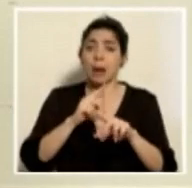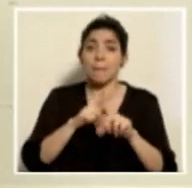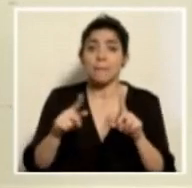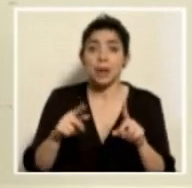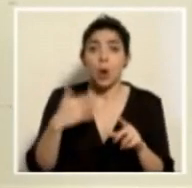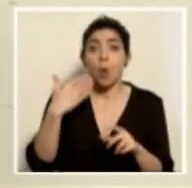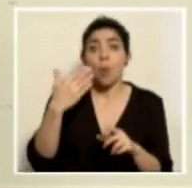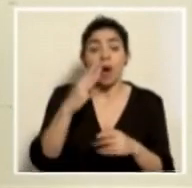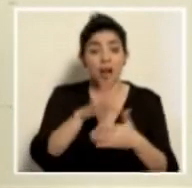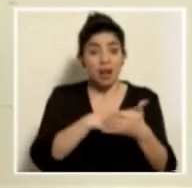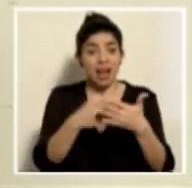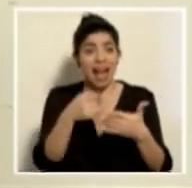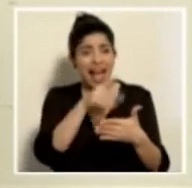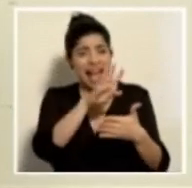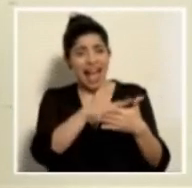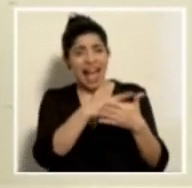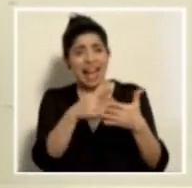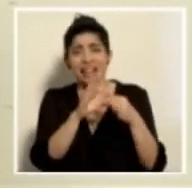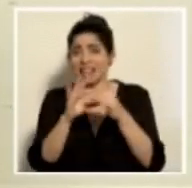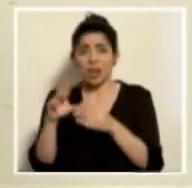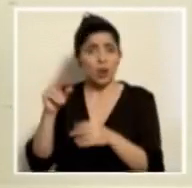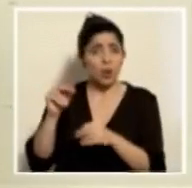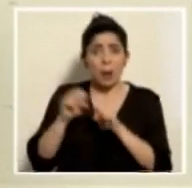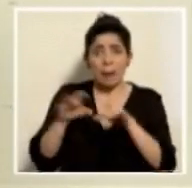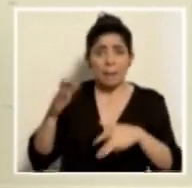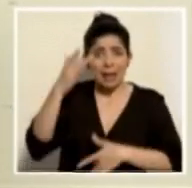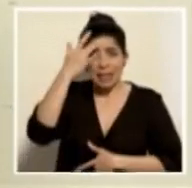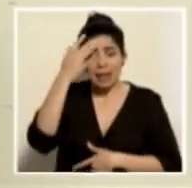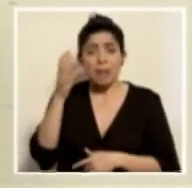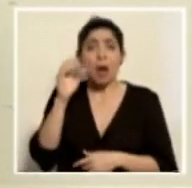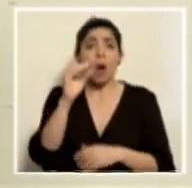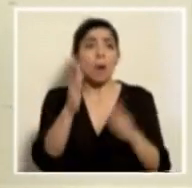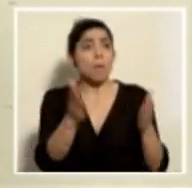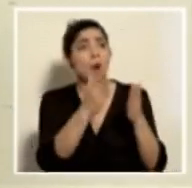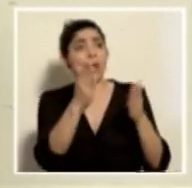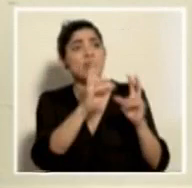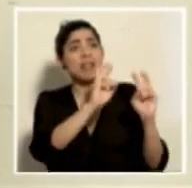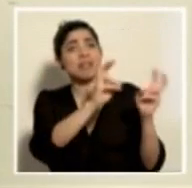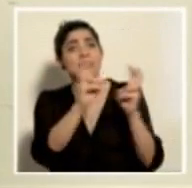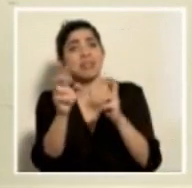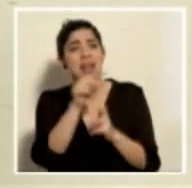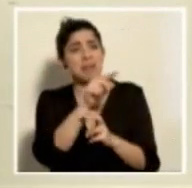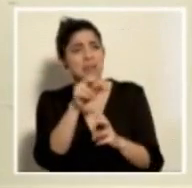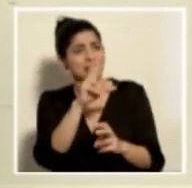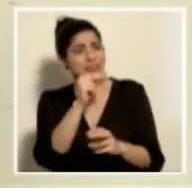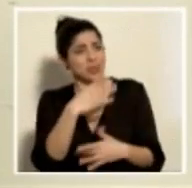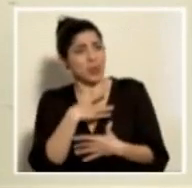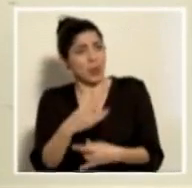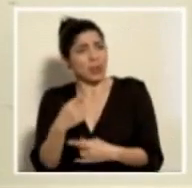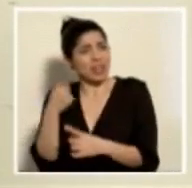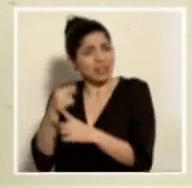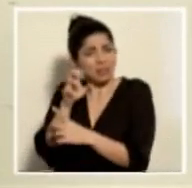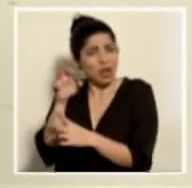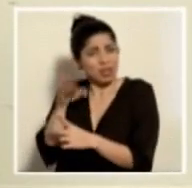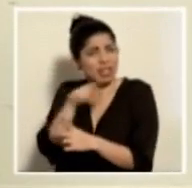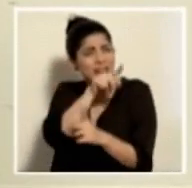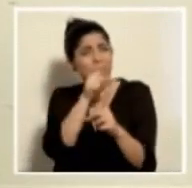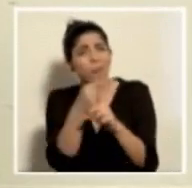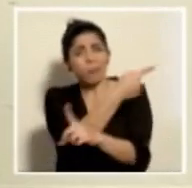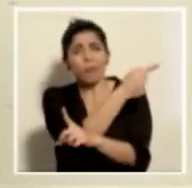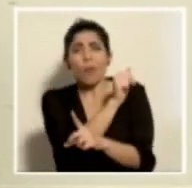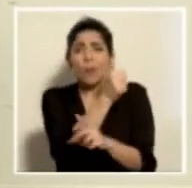construir una agenda que no es la agenda de la pandemia, o cuando es construir la agenda que no es la agenda del interés superior de Costa Rica,